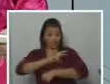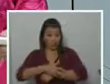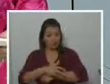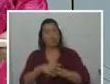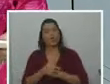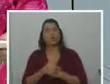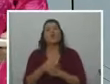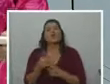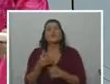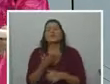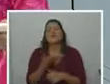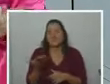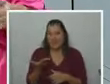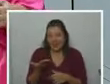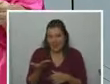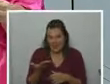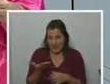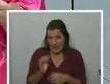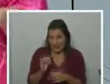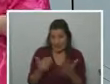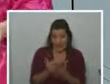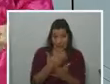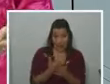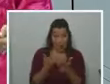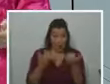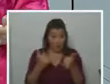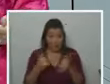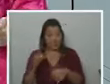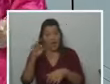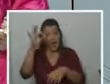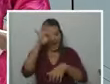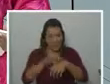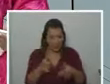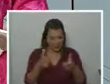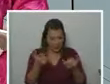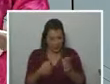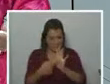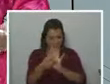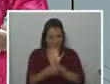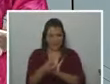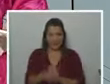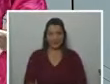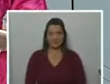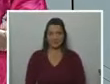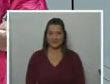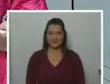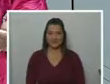se trata este nuevo formato de la Abeja de la Suerte? Aquí se lo contamos.